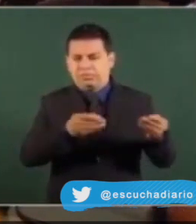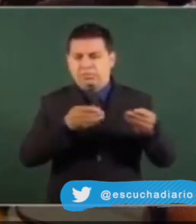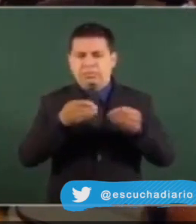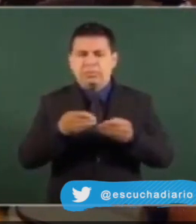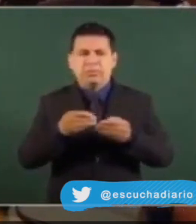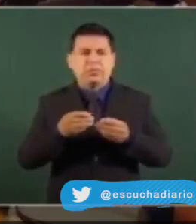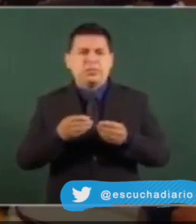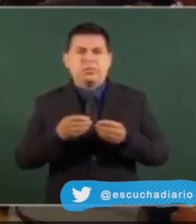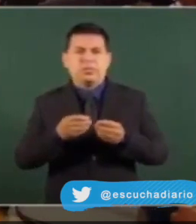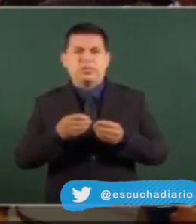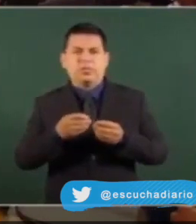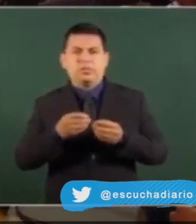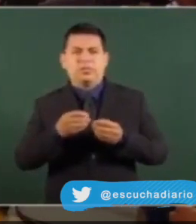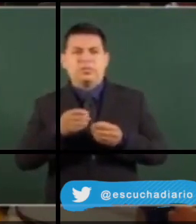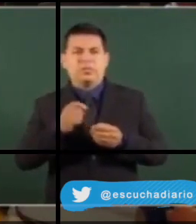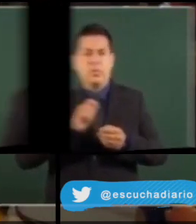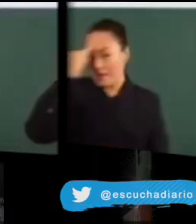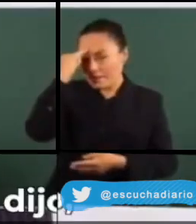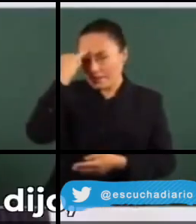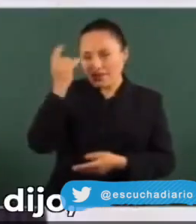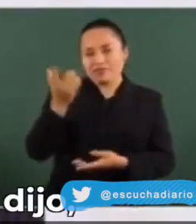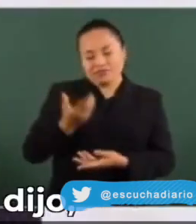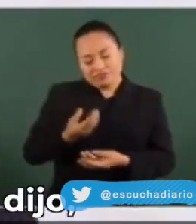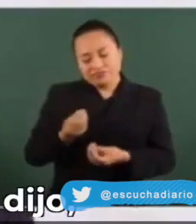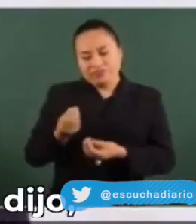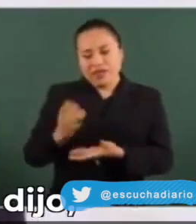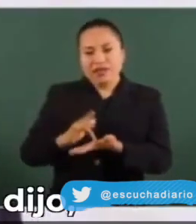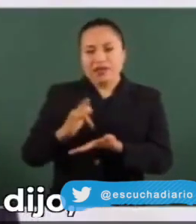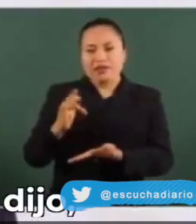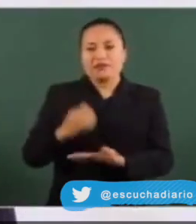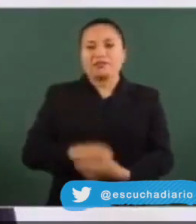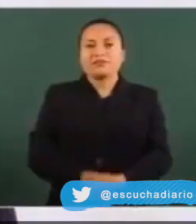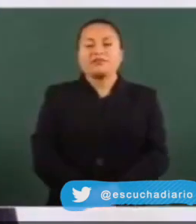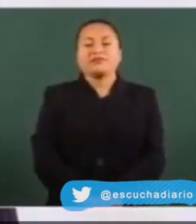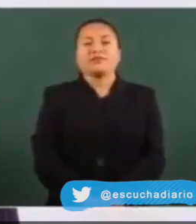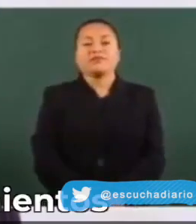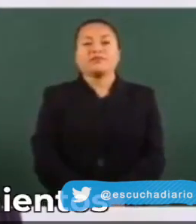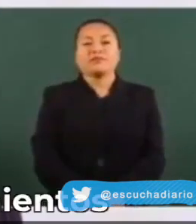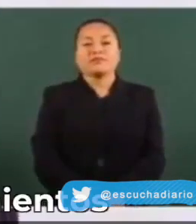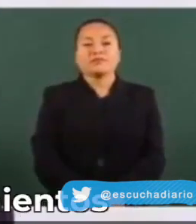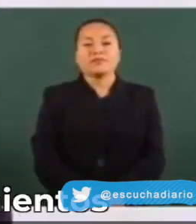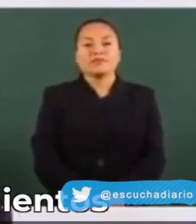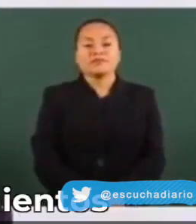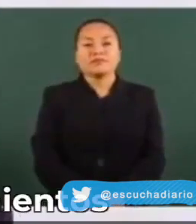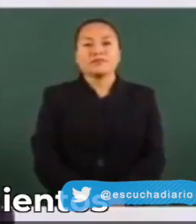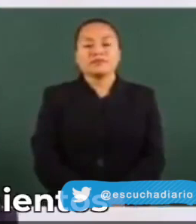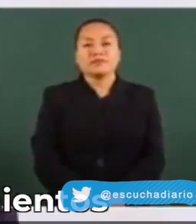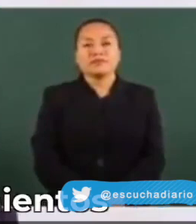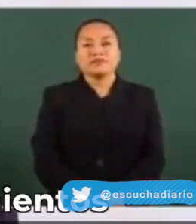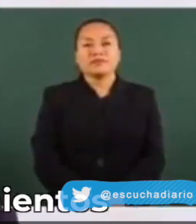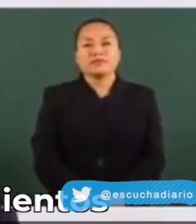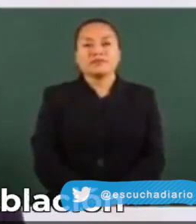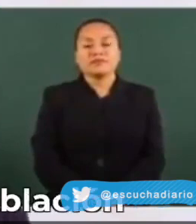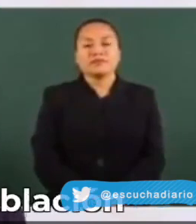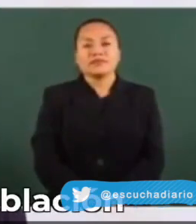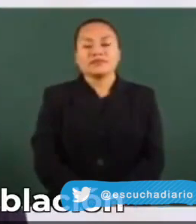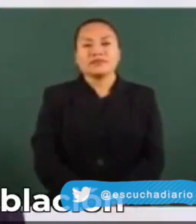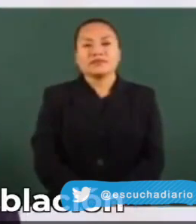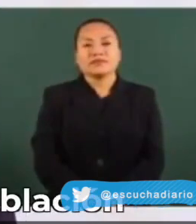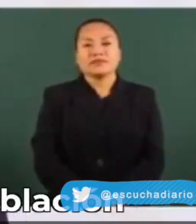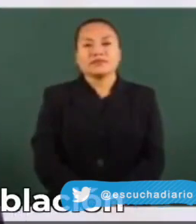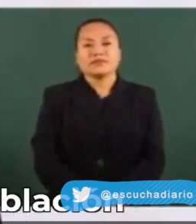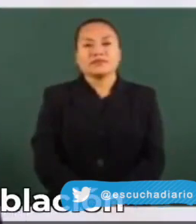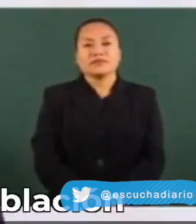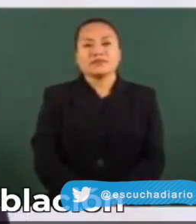870 mil como se comprometieron a enviarnos. His Excellency the President said, we do have our own requirements being a